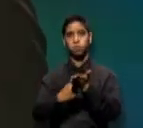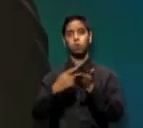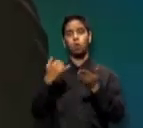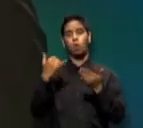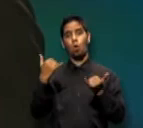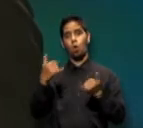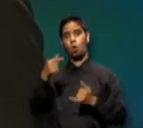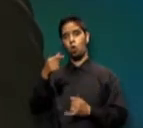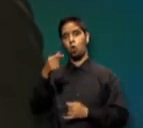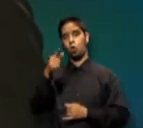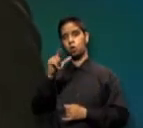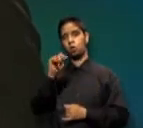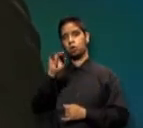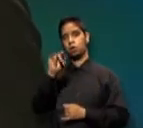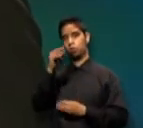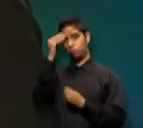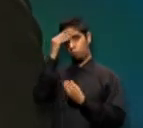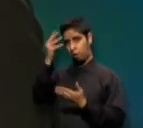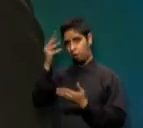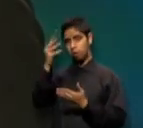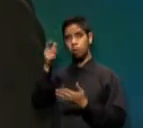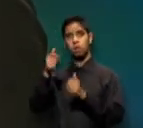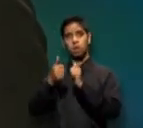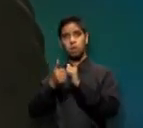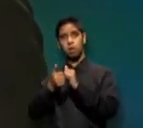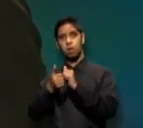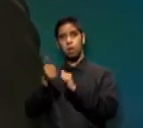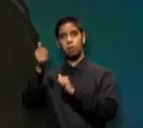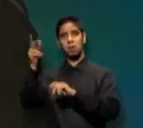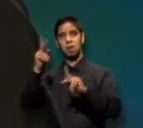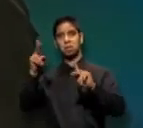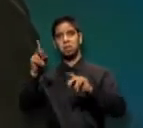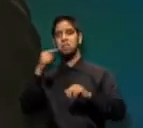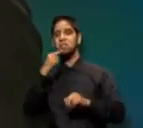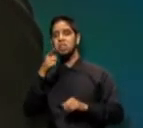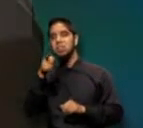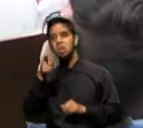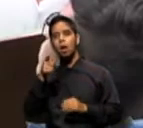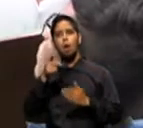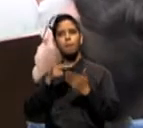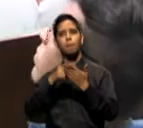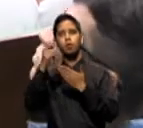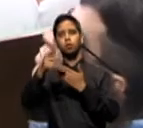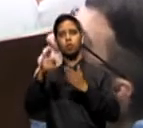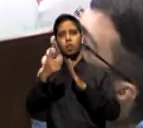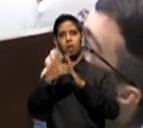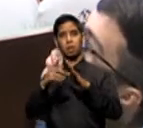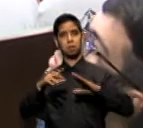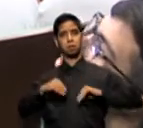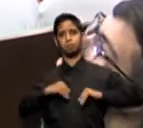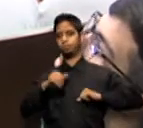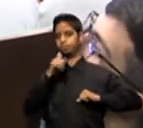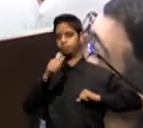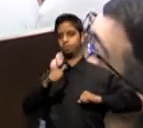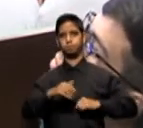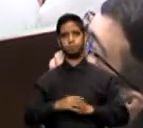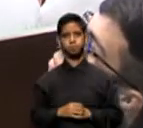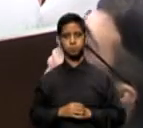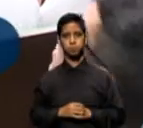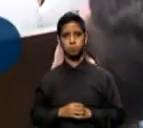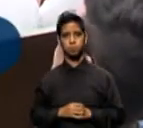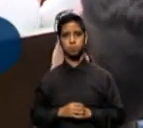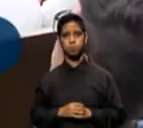los deponentes en su mayoría rechazaron la legislación. Según la Hermandad de Empleados Exentos